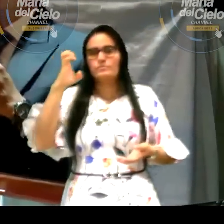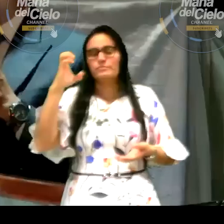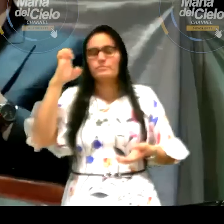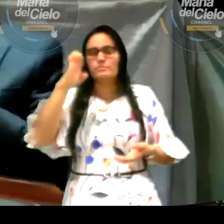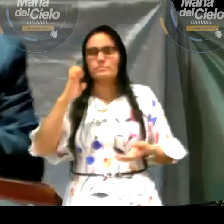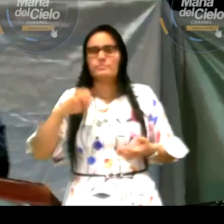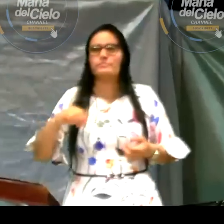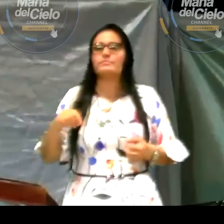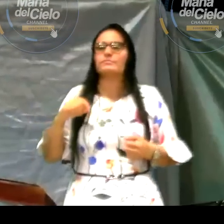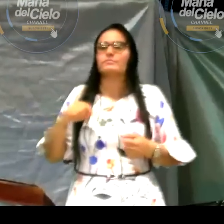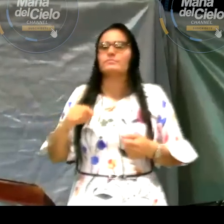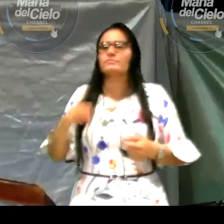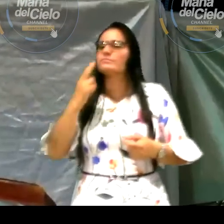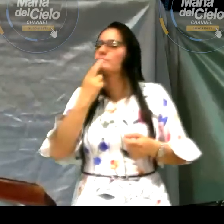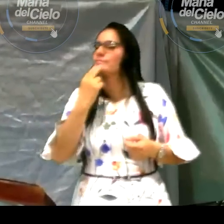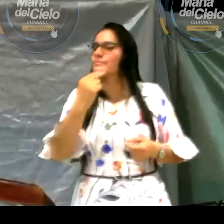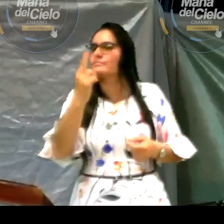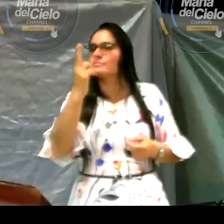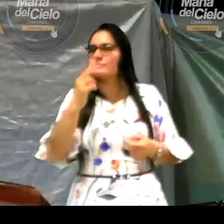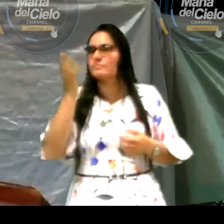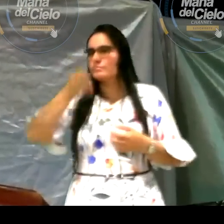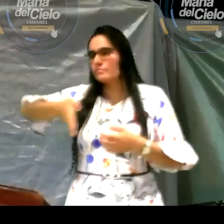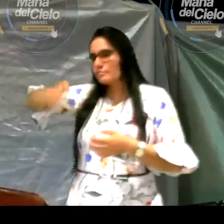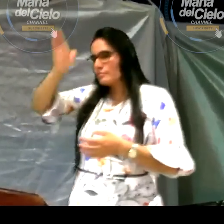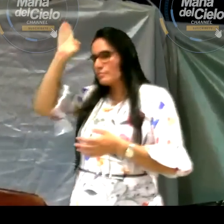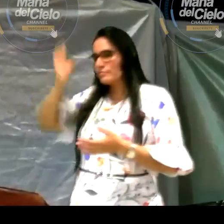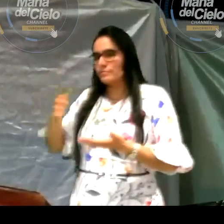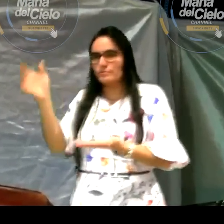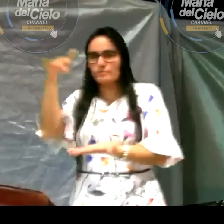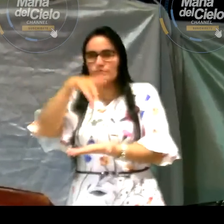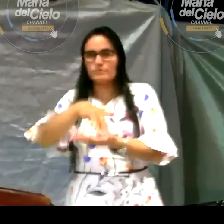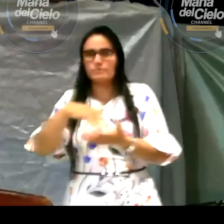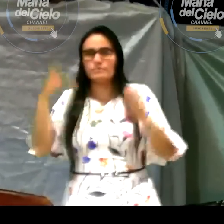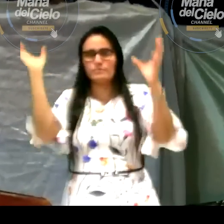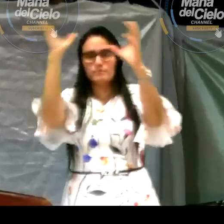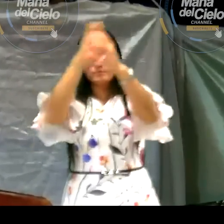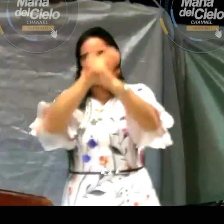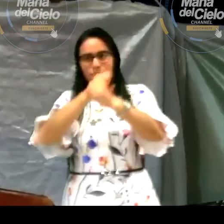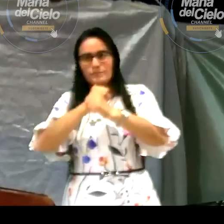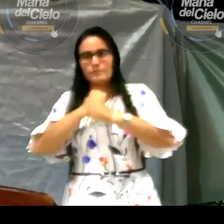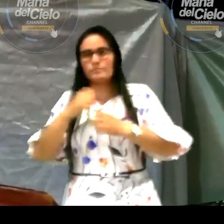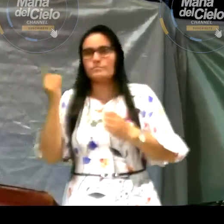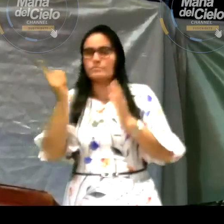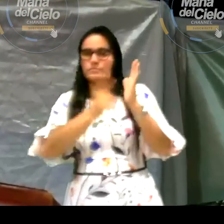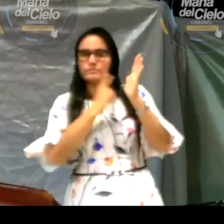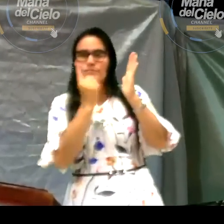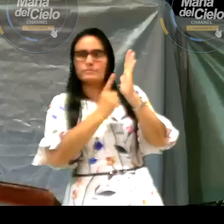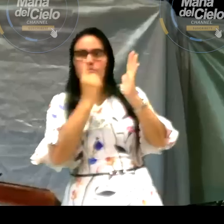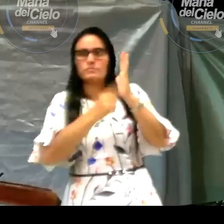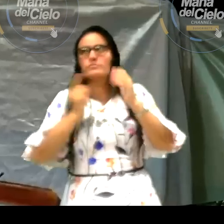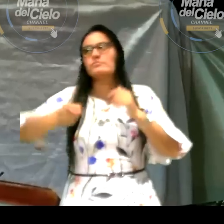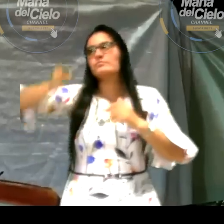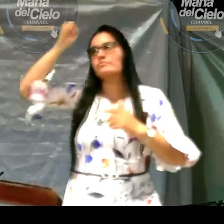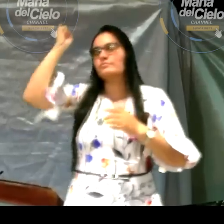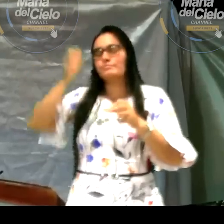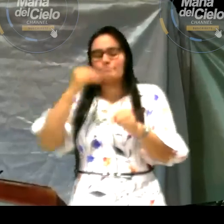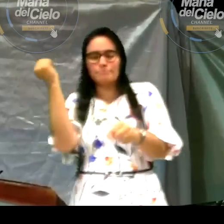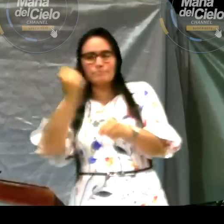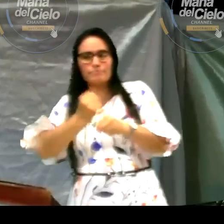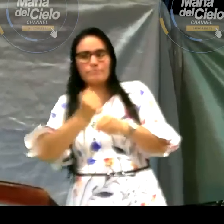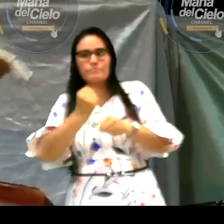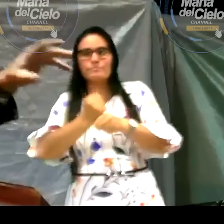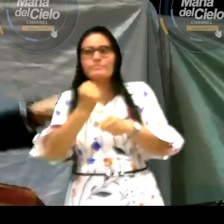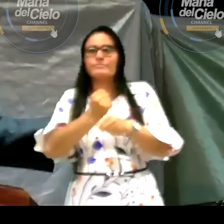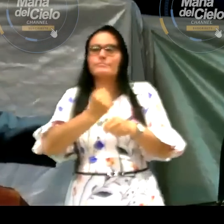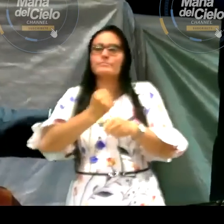Y yo te digo, lo que Dios va a hacer aquí esta noche, solo Él lo puede hacer. No depende de ellos, no depende de